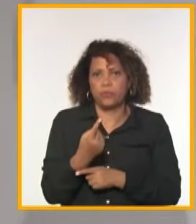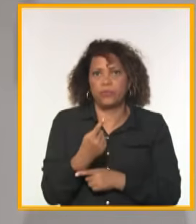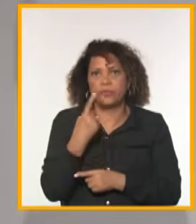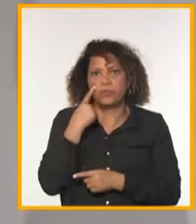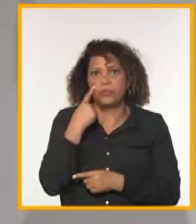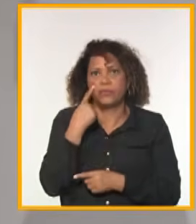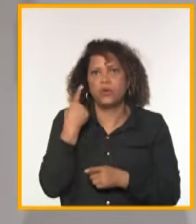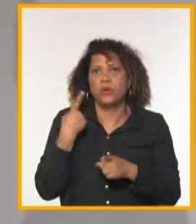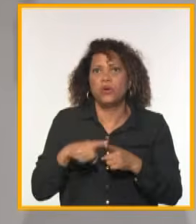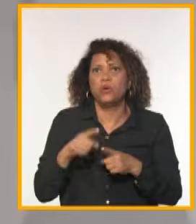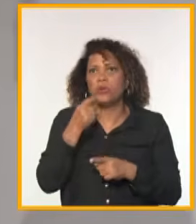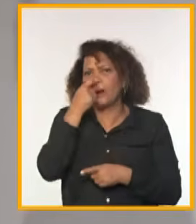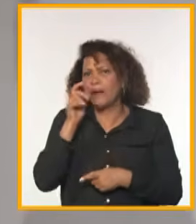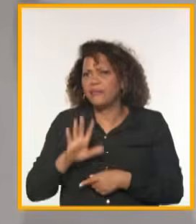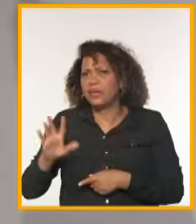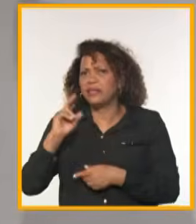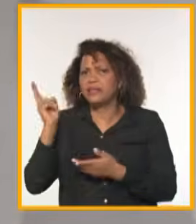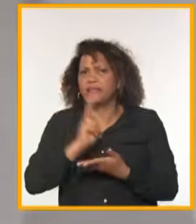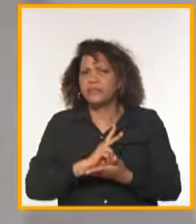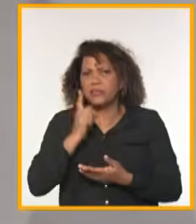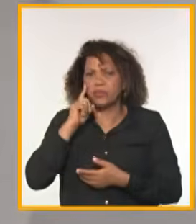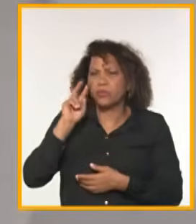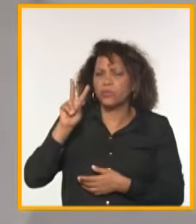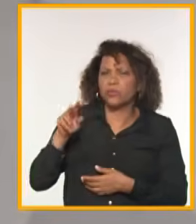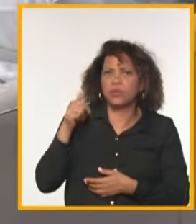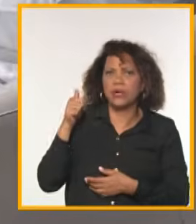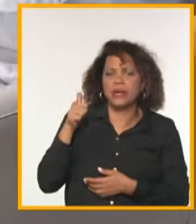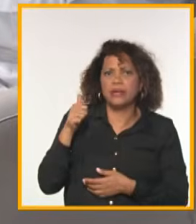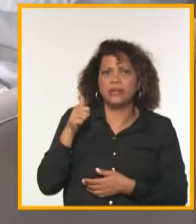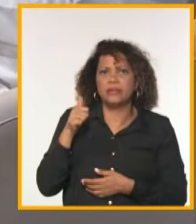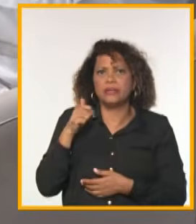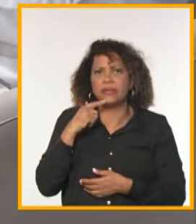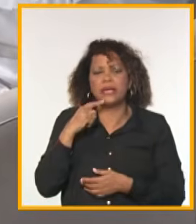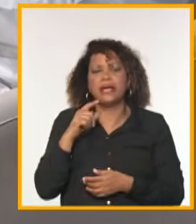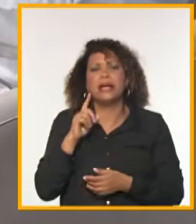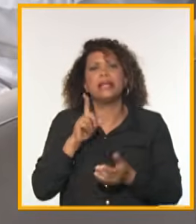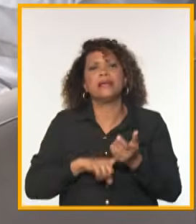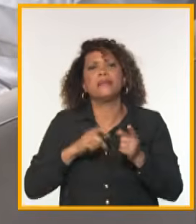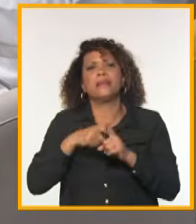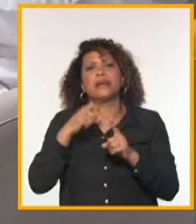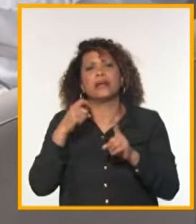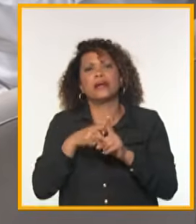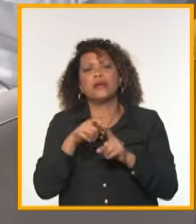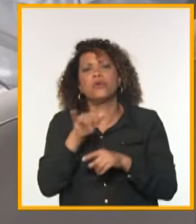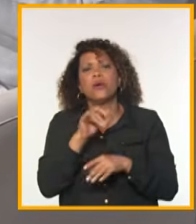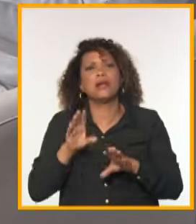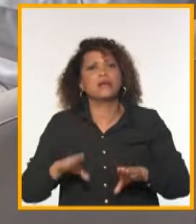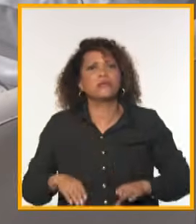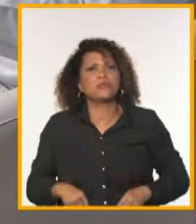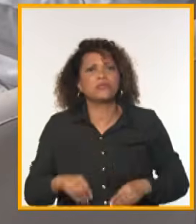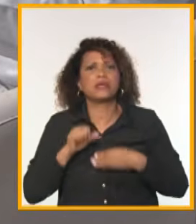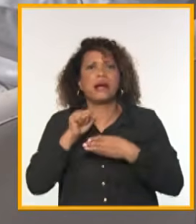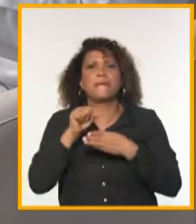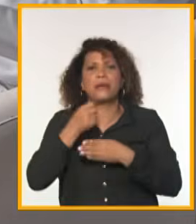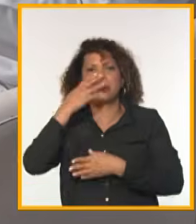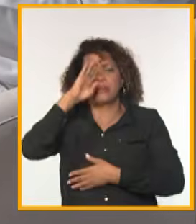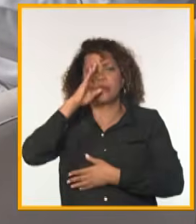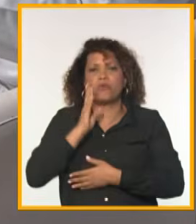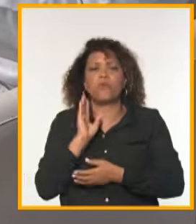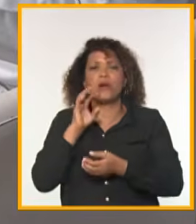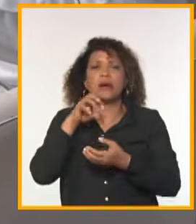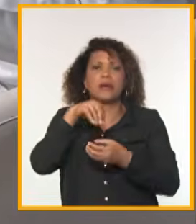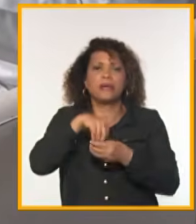visitante africano, es decir, el IPK también asume la protección con las campañas cubanas en África.